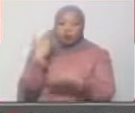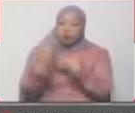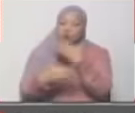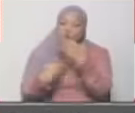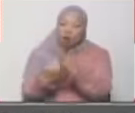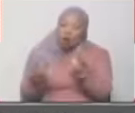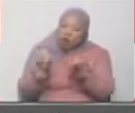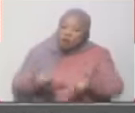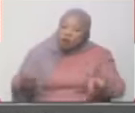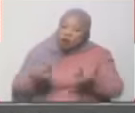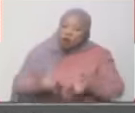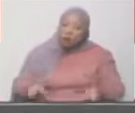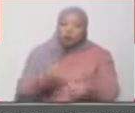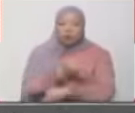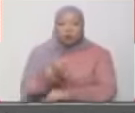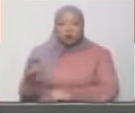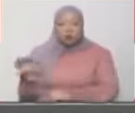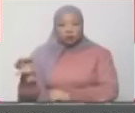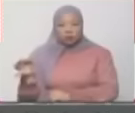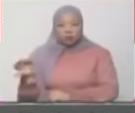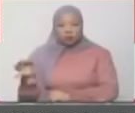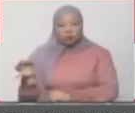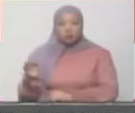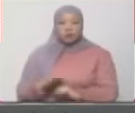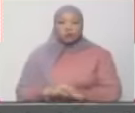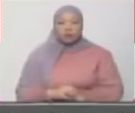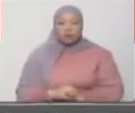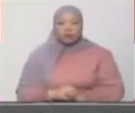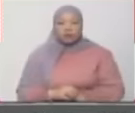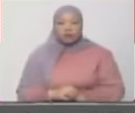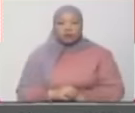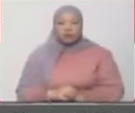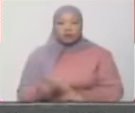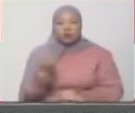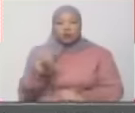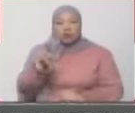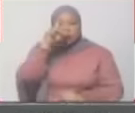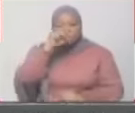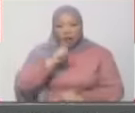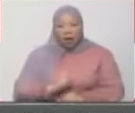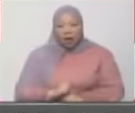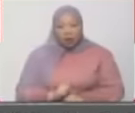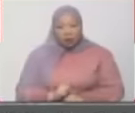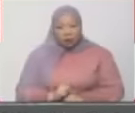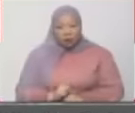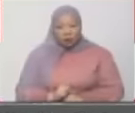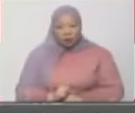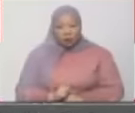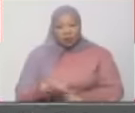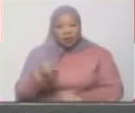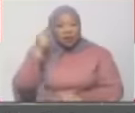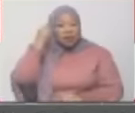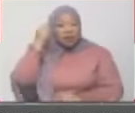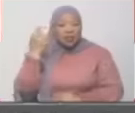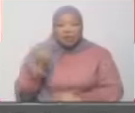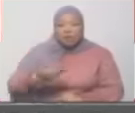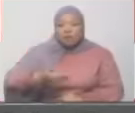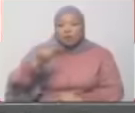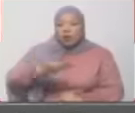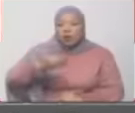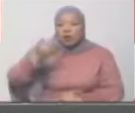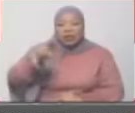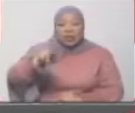todo, precisamente a 12 años de aquel día inolvidable.